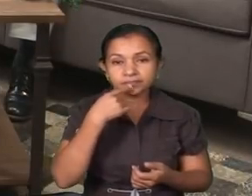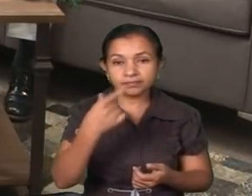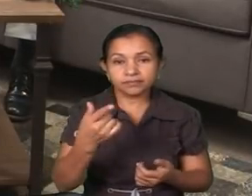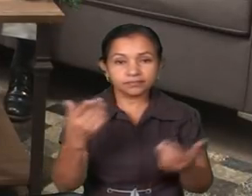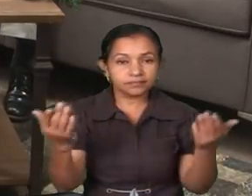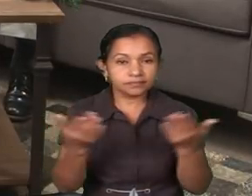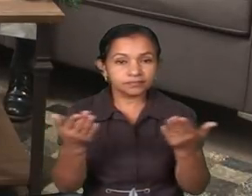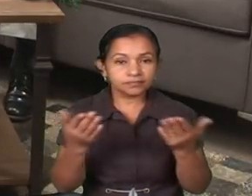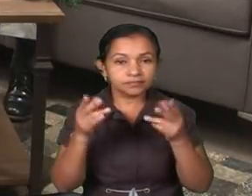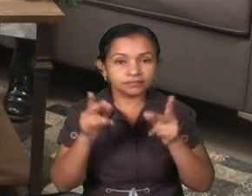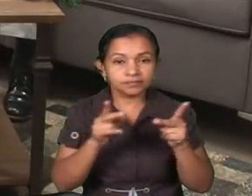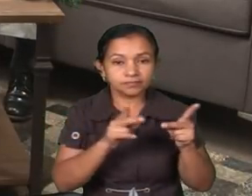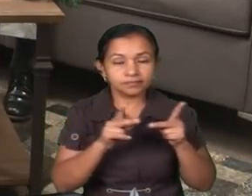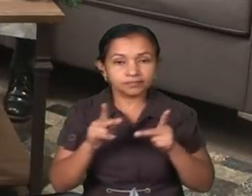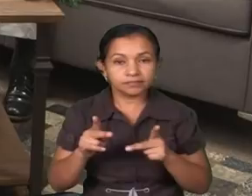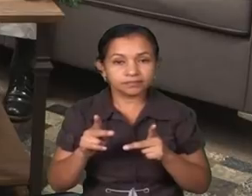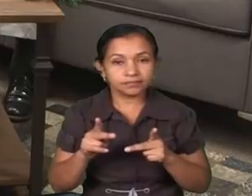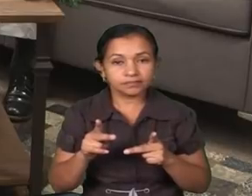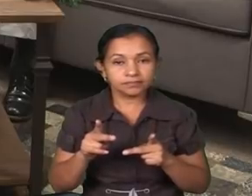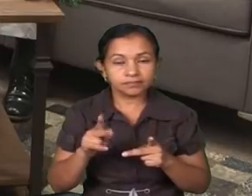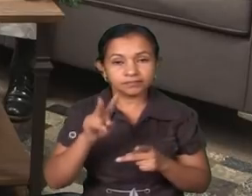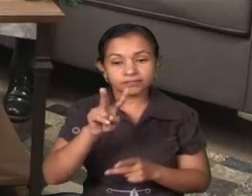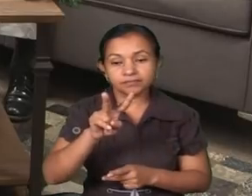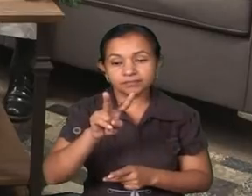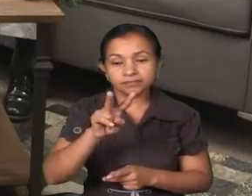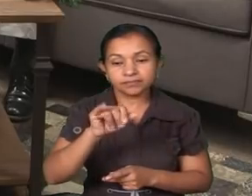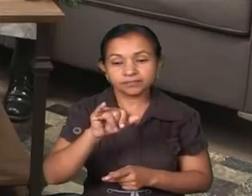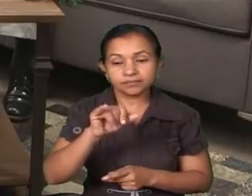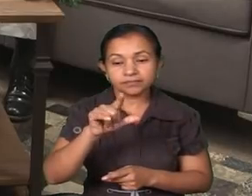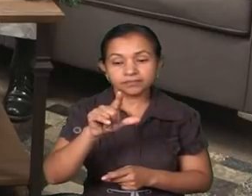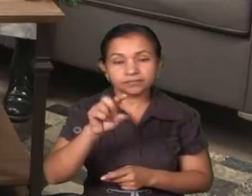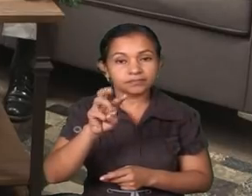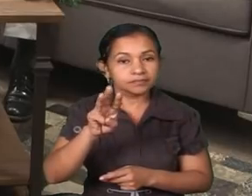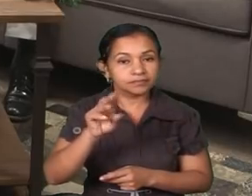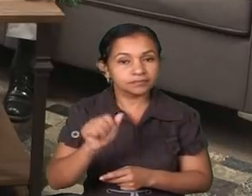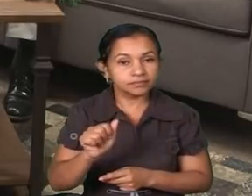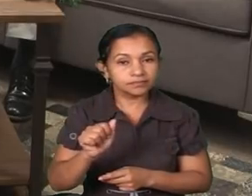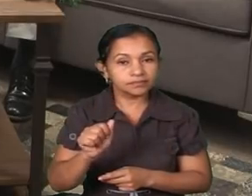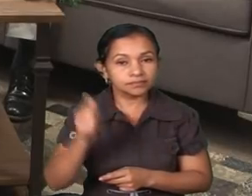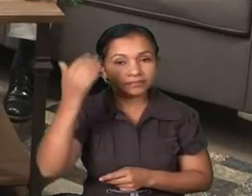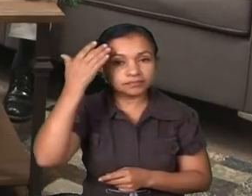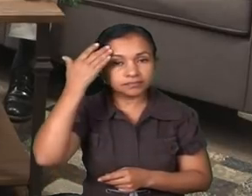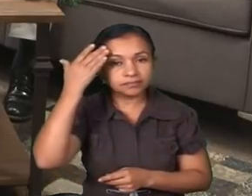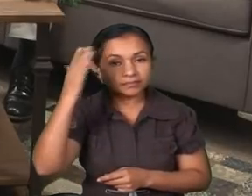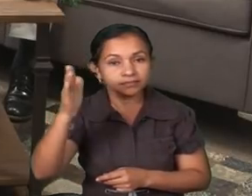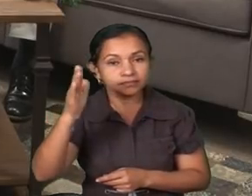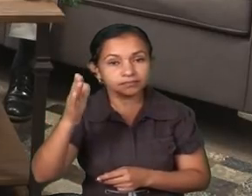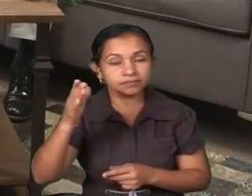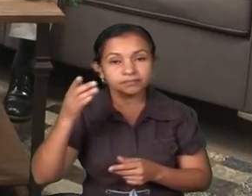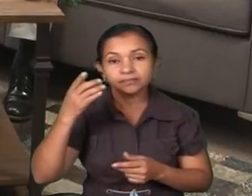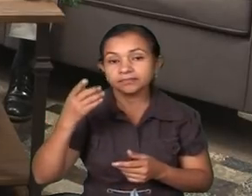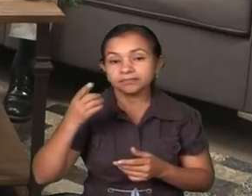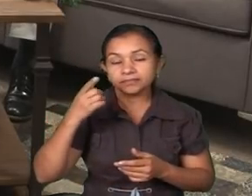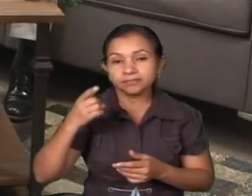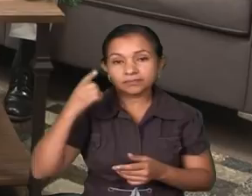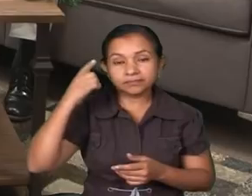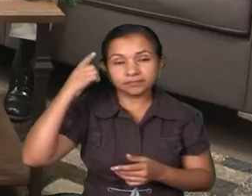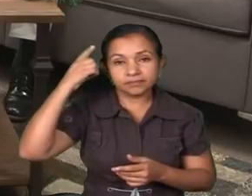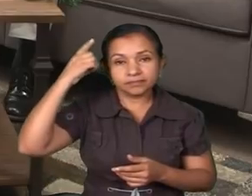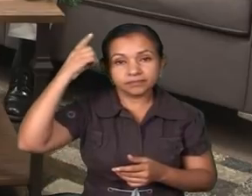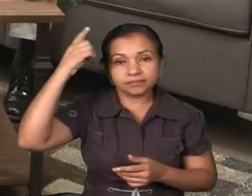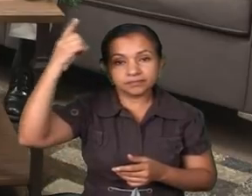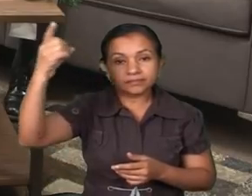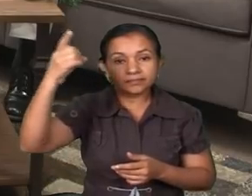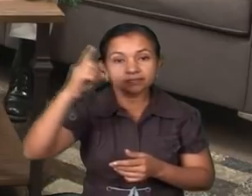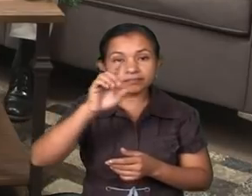Como una persona como la doña Vilma Núñez, que sabe lo que es el crecimiento